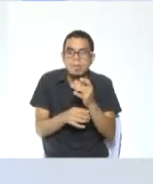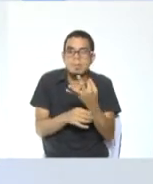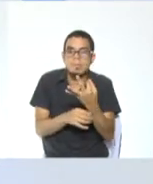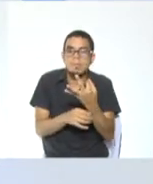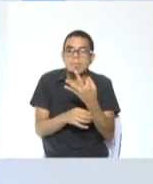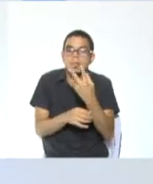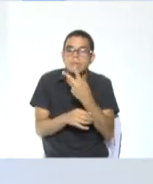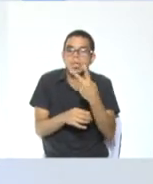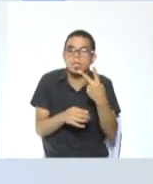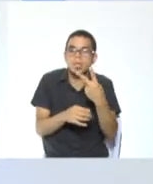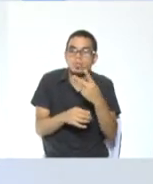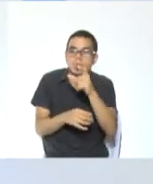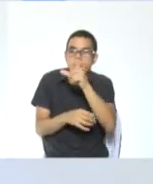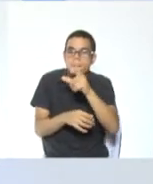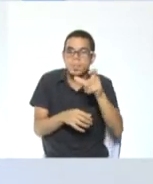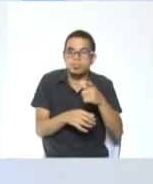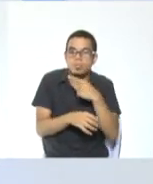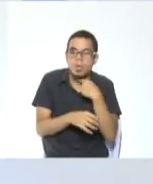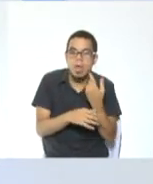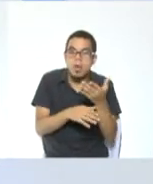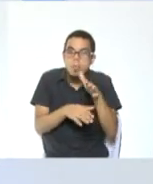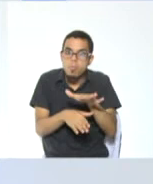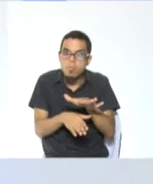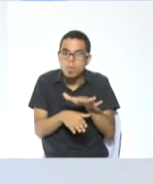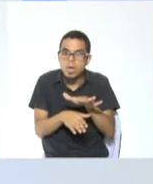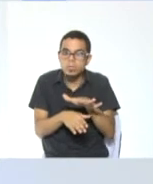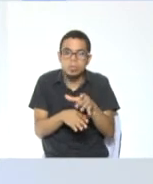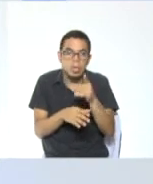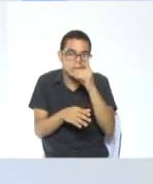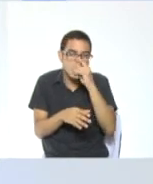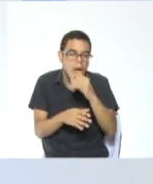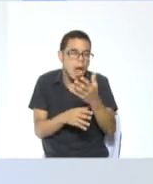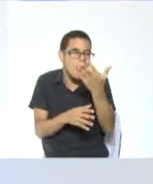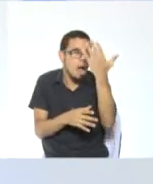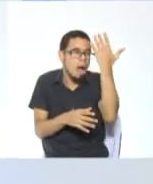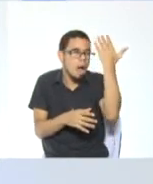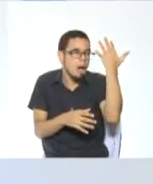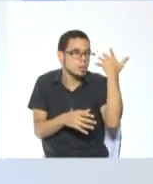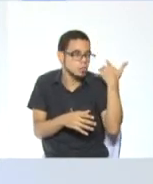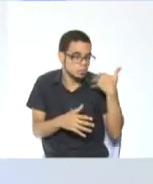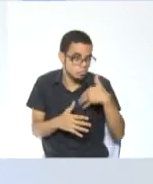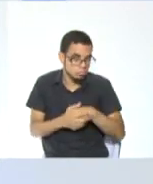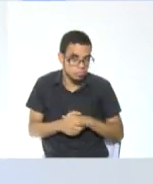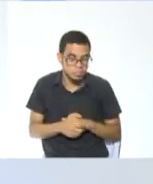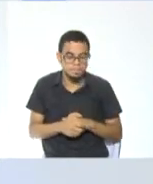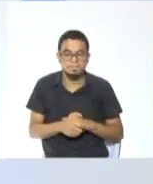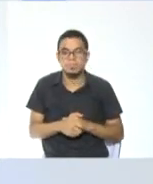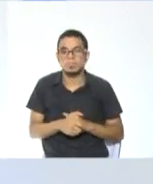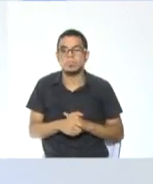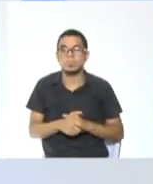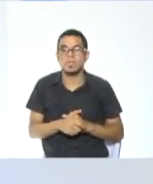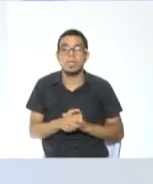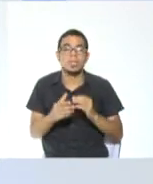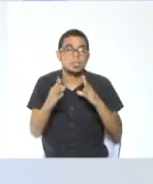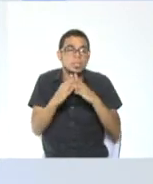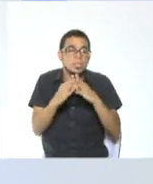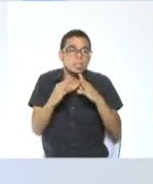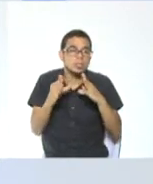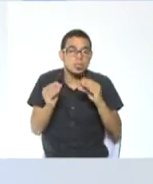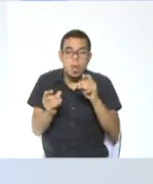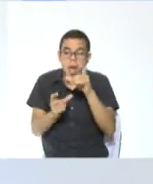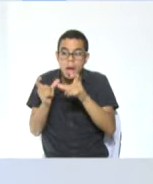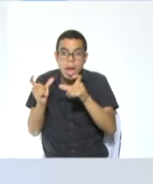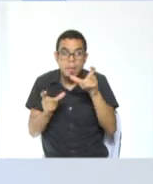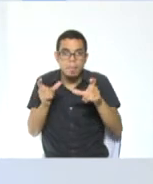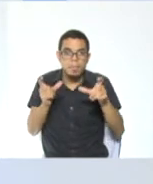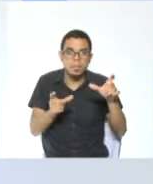de 32 víctimas solamente en el siglo pasado. Casualmente, casi todas